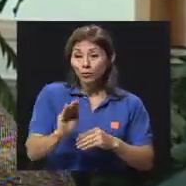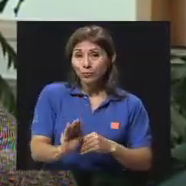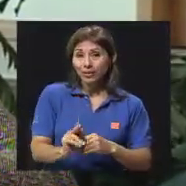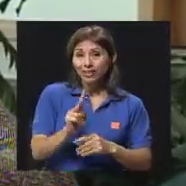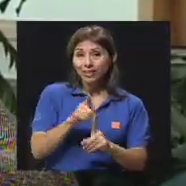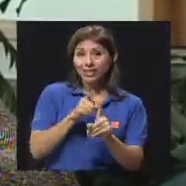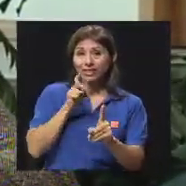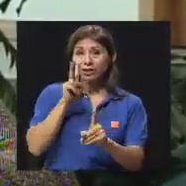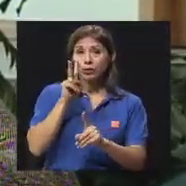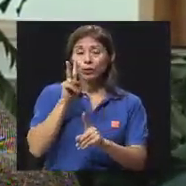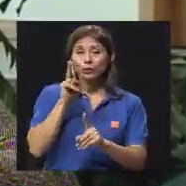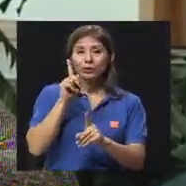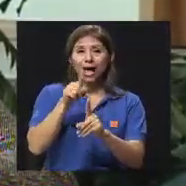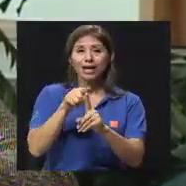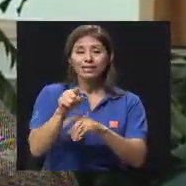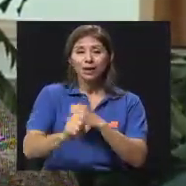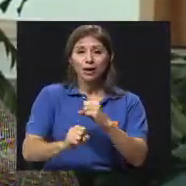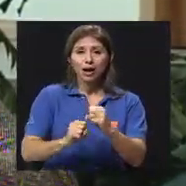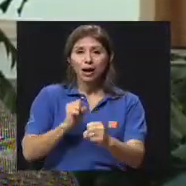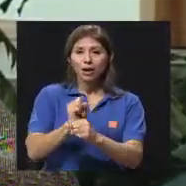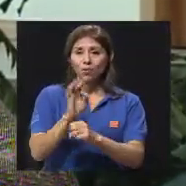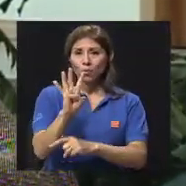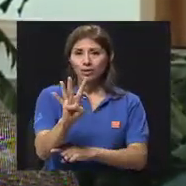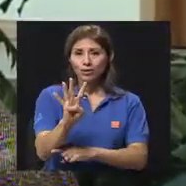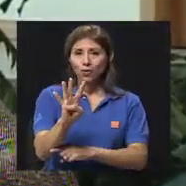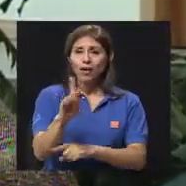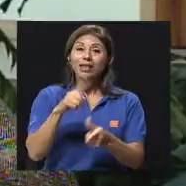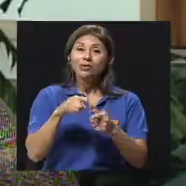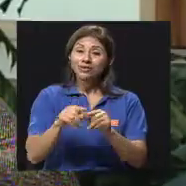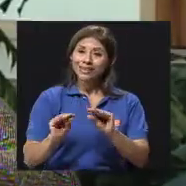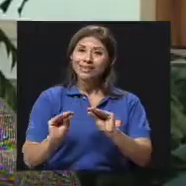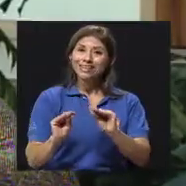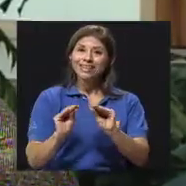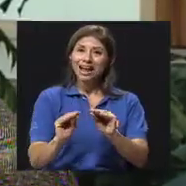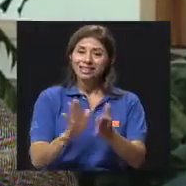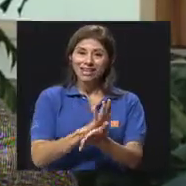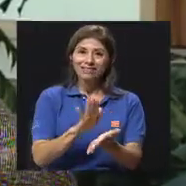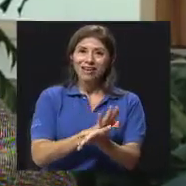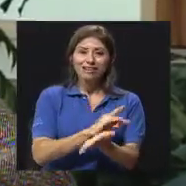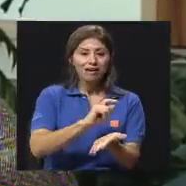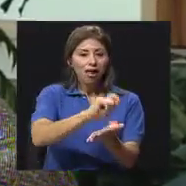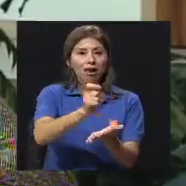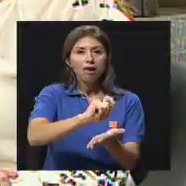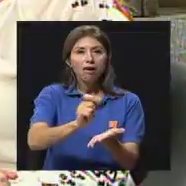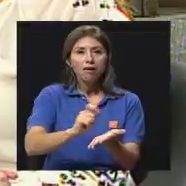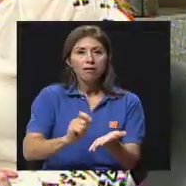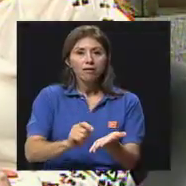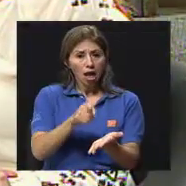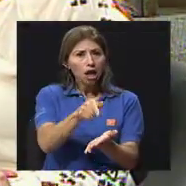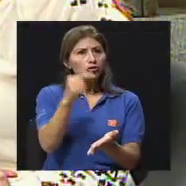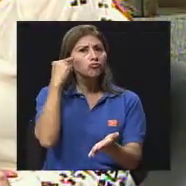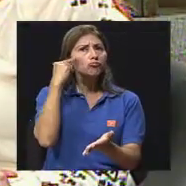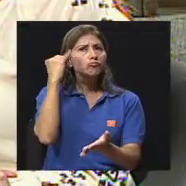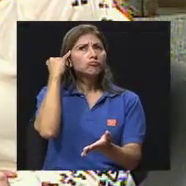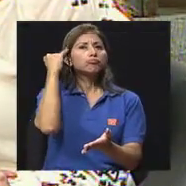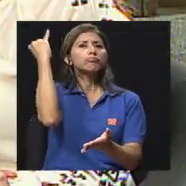años, enseñarle lo que es rayar en hojas. Ellos hacen sus propias historias. Sí. Un niño de 4 años, por ejemplo, puede hacer un montón de